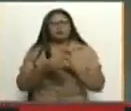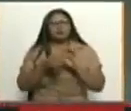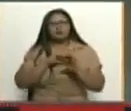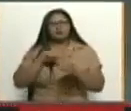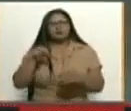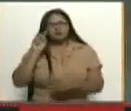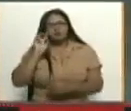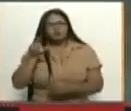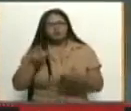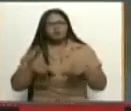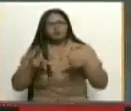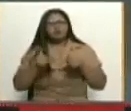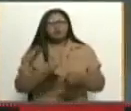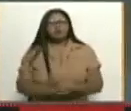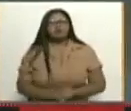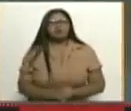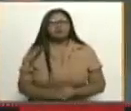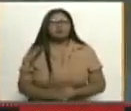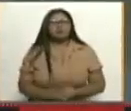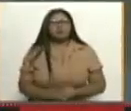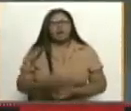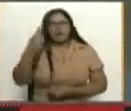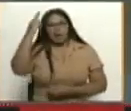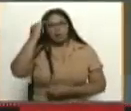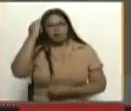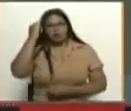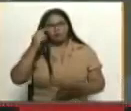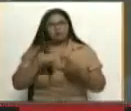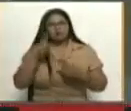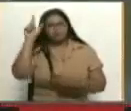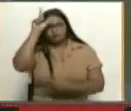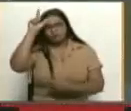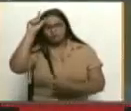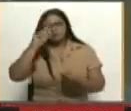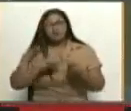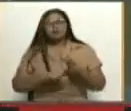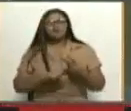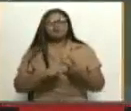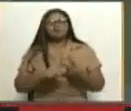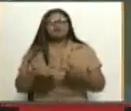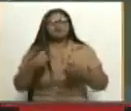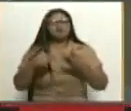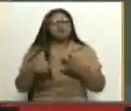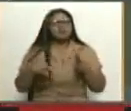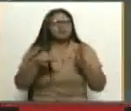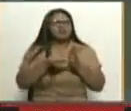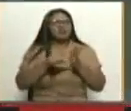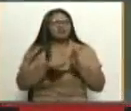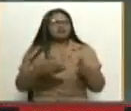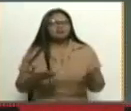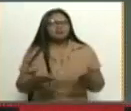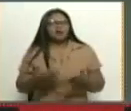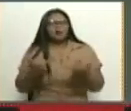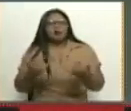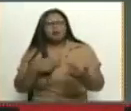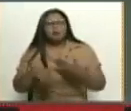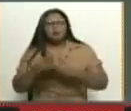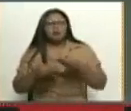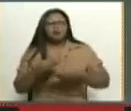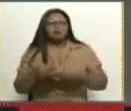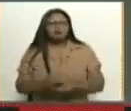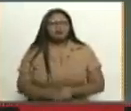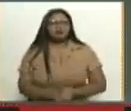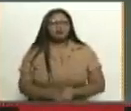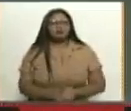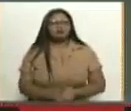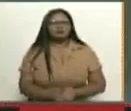naciones, Arabia Saudita, Turquía y ahora Irán. ¿Qué lectura o qué le está